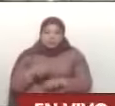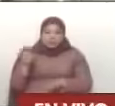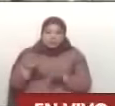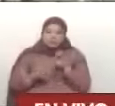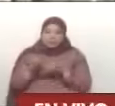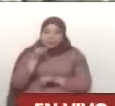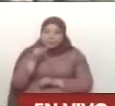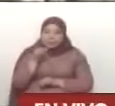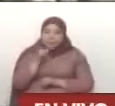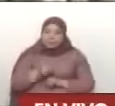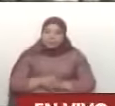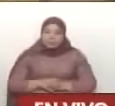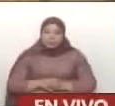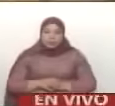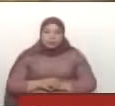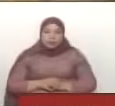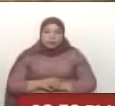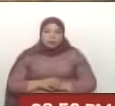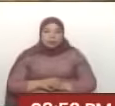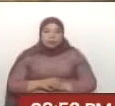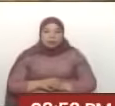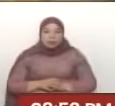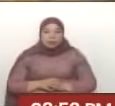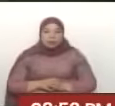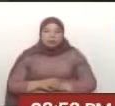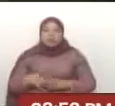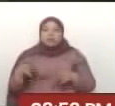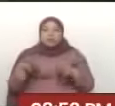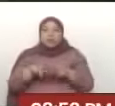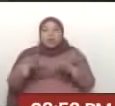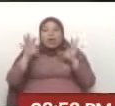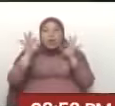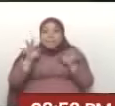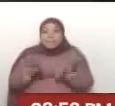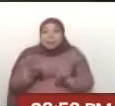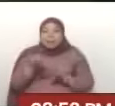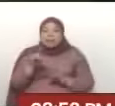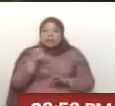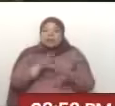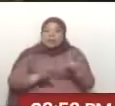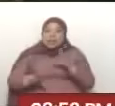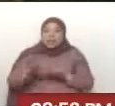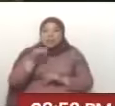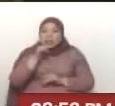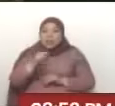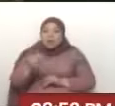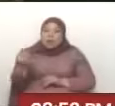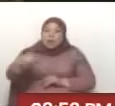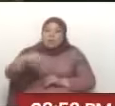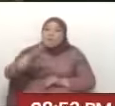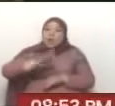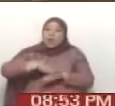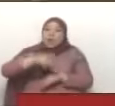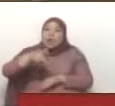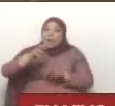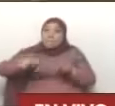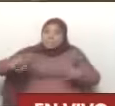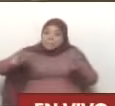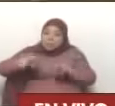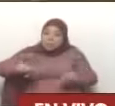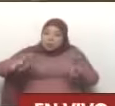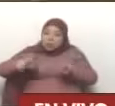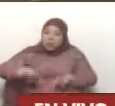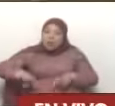descubrimientos y se conformó una comisión de expertos científicos porque están investigando